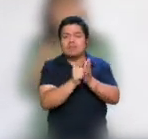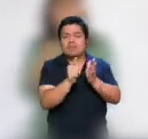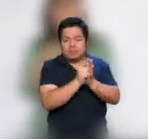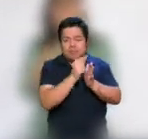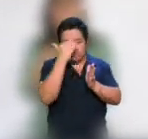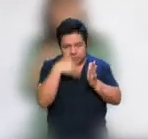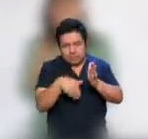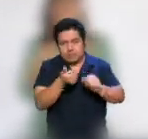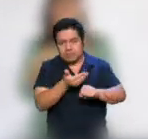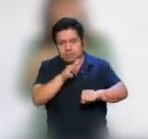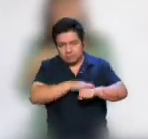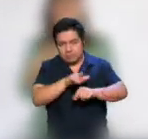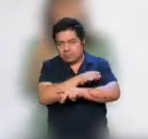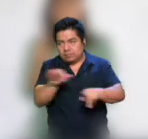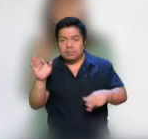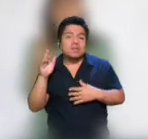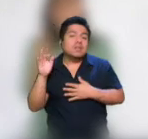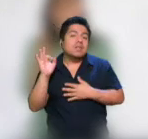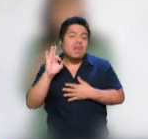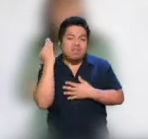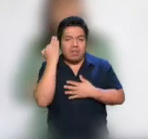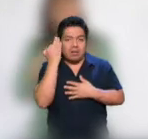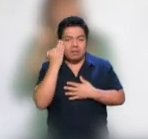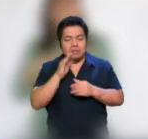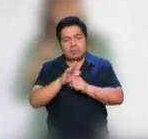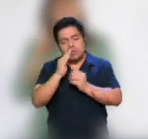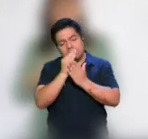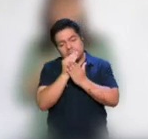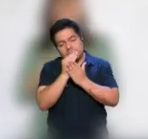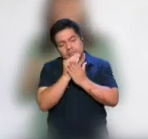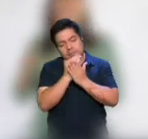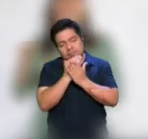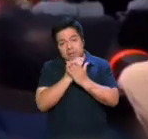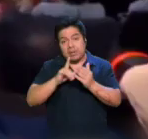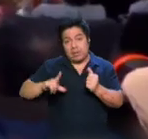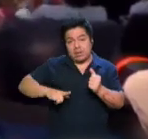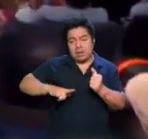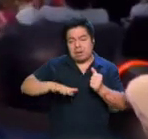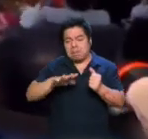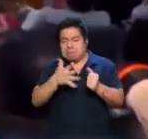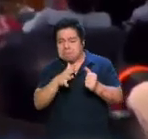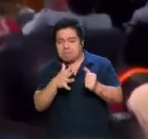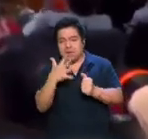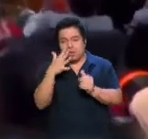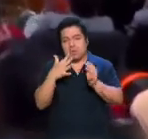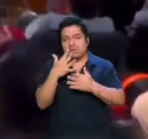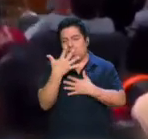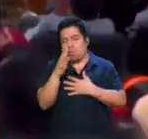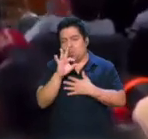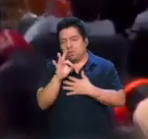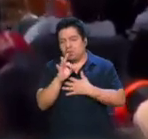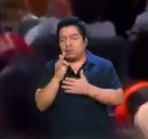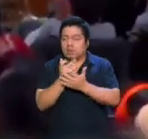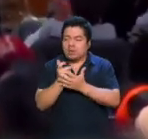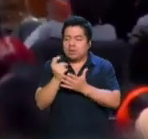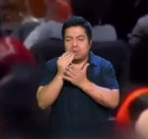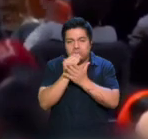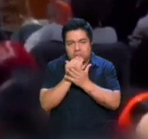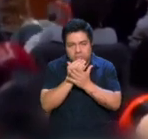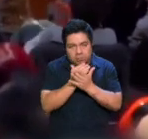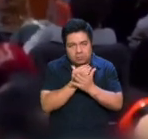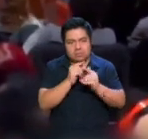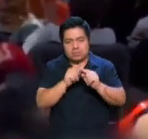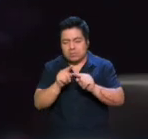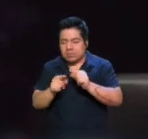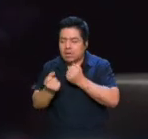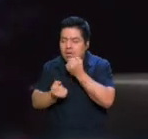de la Administración Pública Federal, que contemplan una reducción en los costos del gobierno de alrededor de 5%, al eliminar la duplicidad de